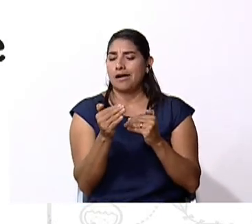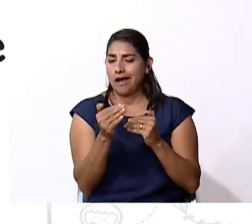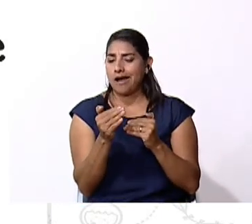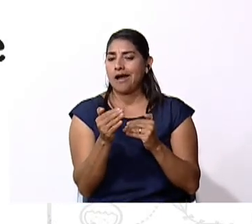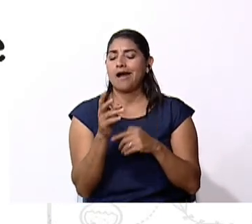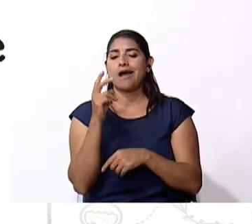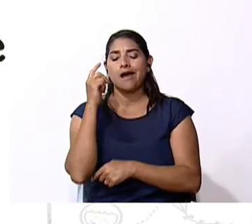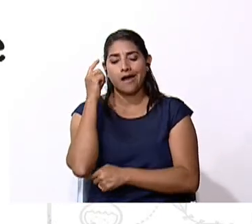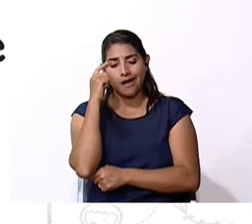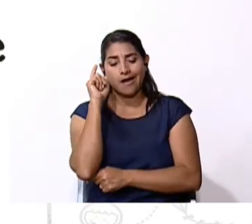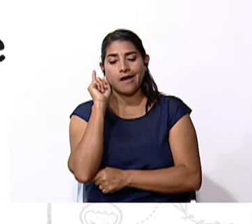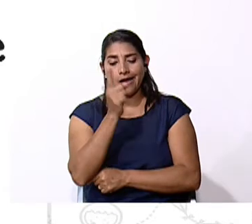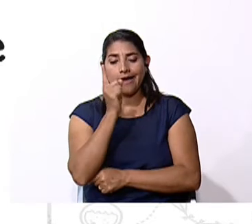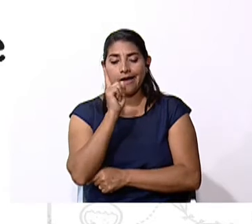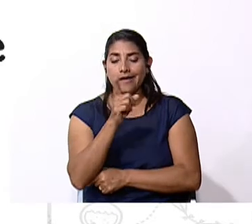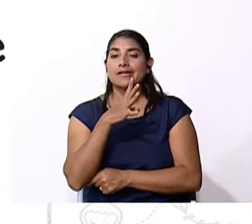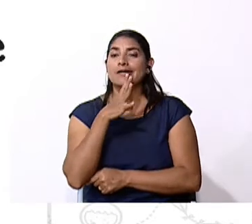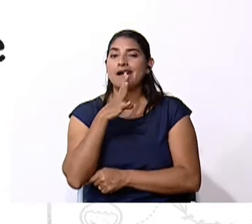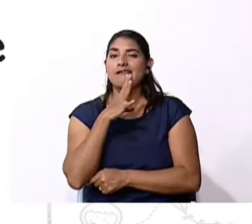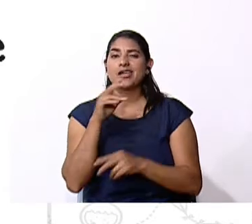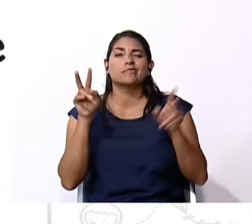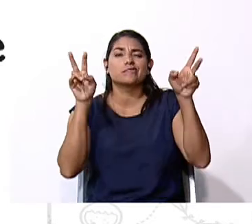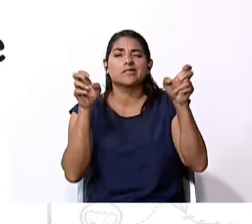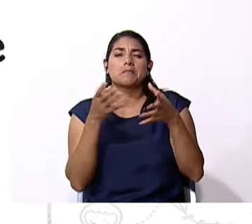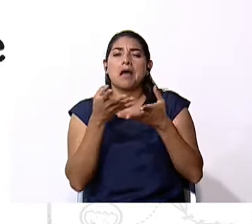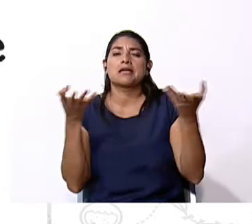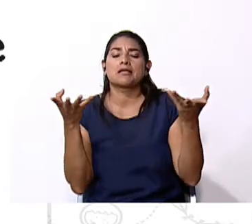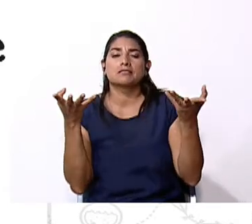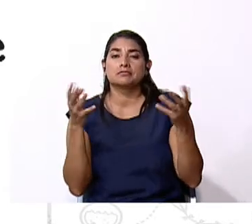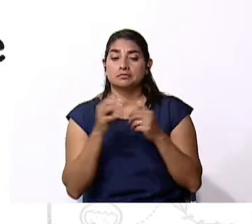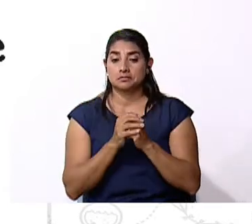Ah, entonces me está haciendo referencia